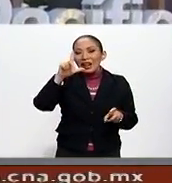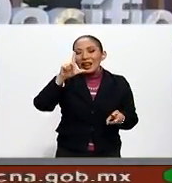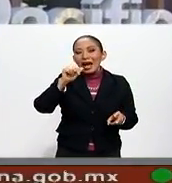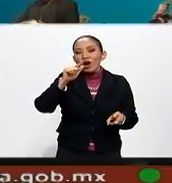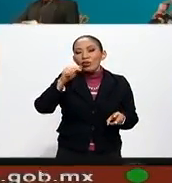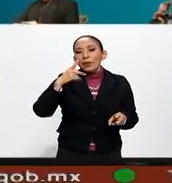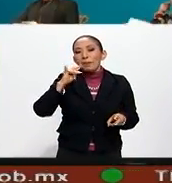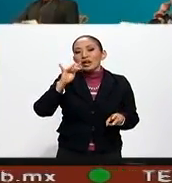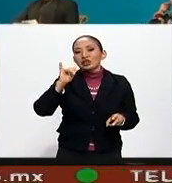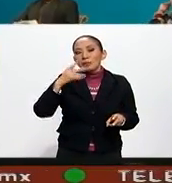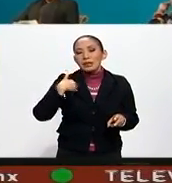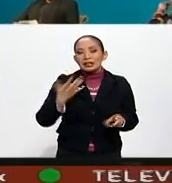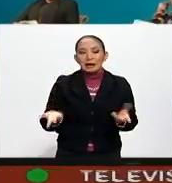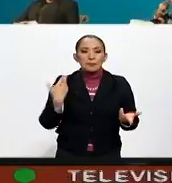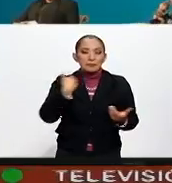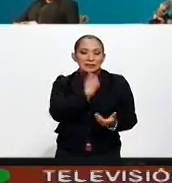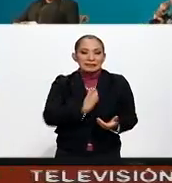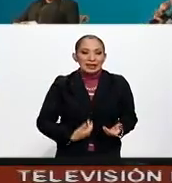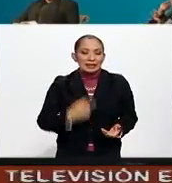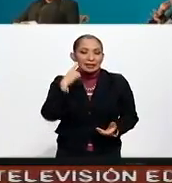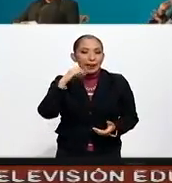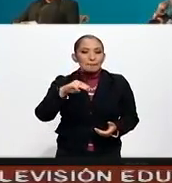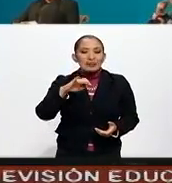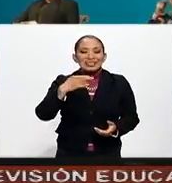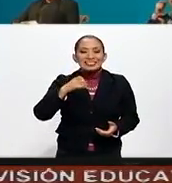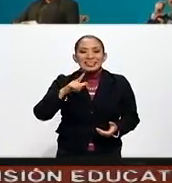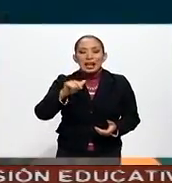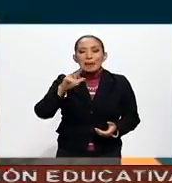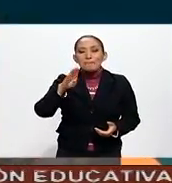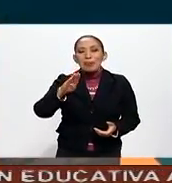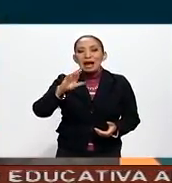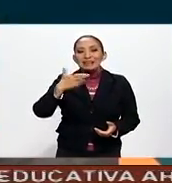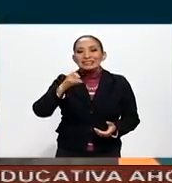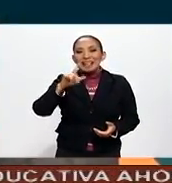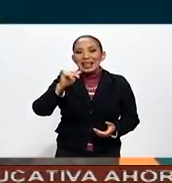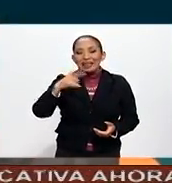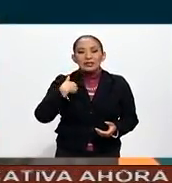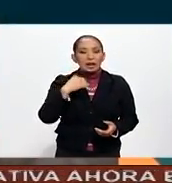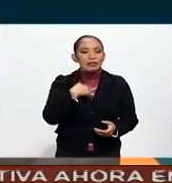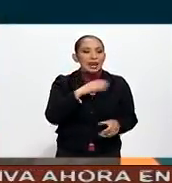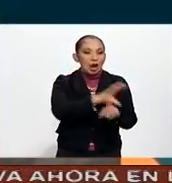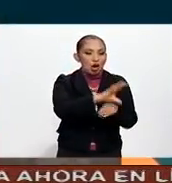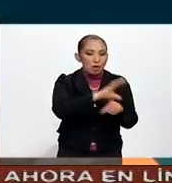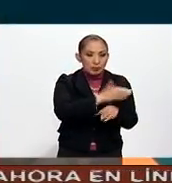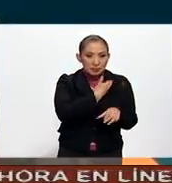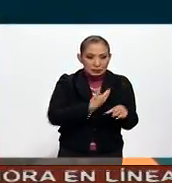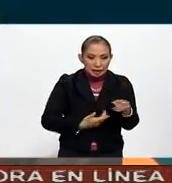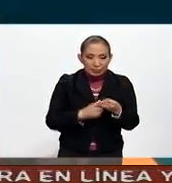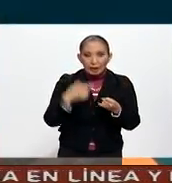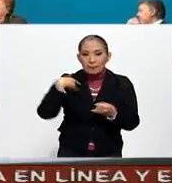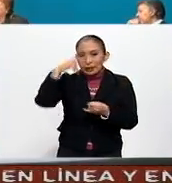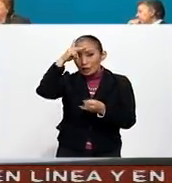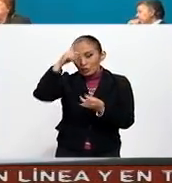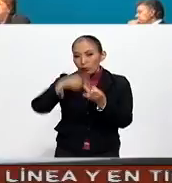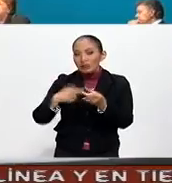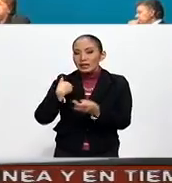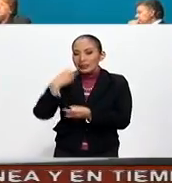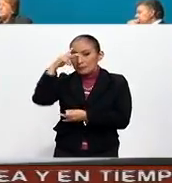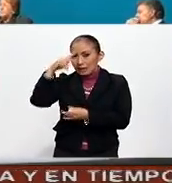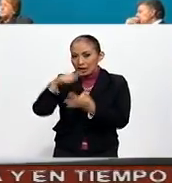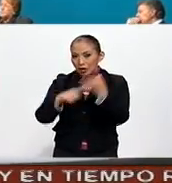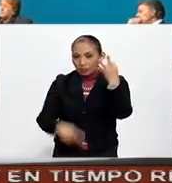la presidenta anfitriona Michelle Bachelet dio la bienvenida a los presidentes Juan Manuel Santos de Colombia, Ollanta Humala de Perú y Enrique Peña